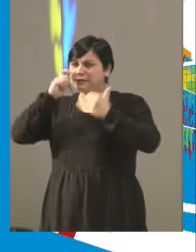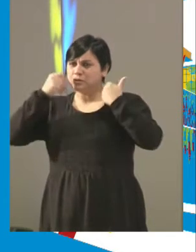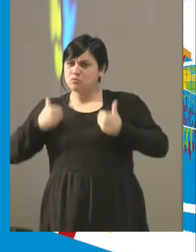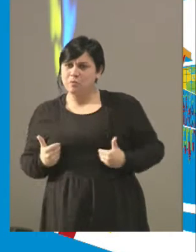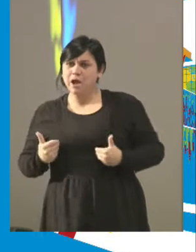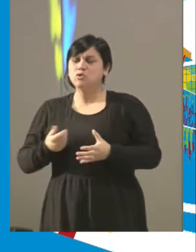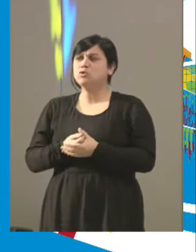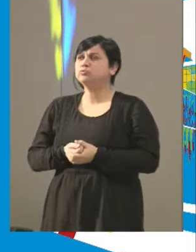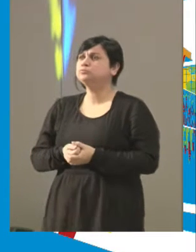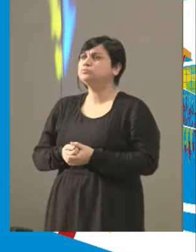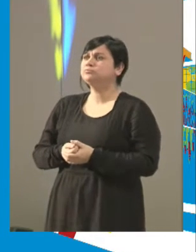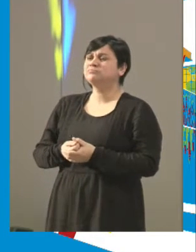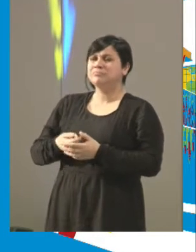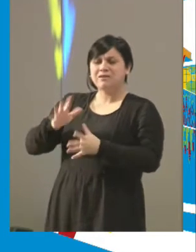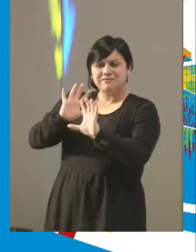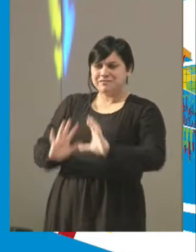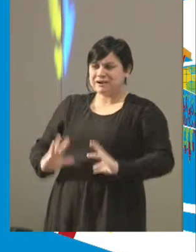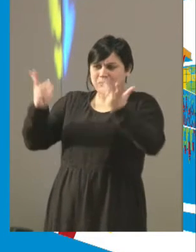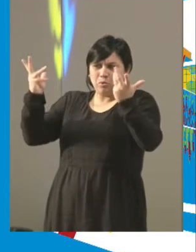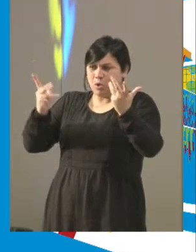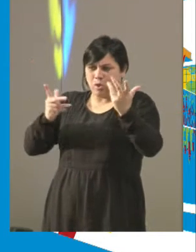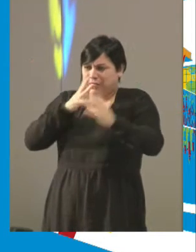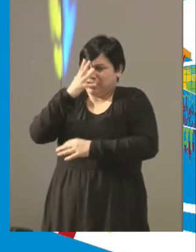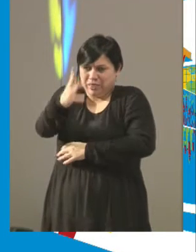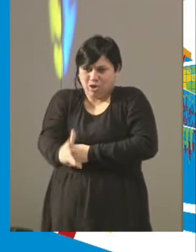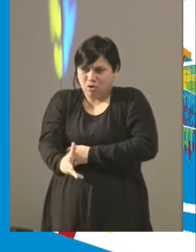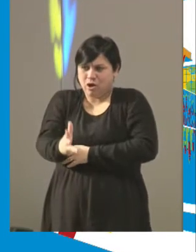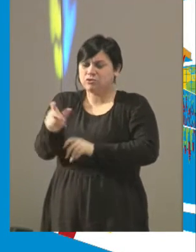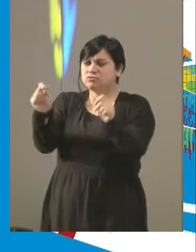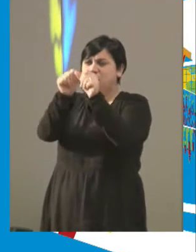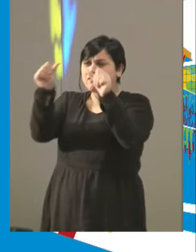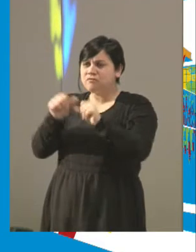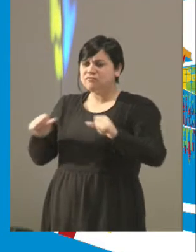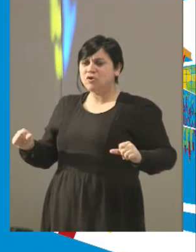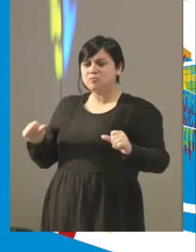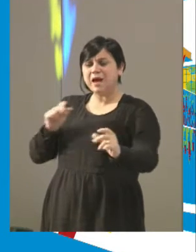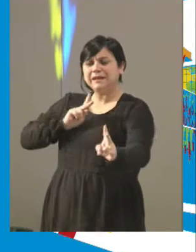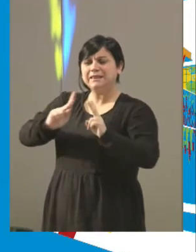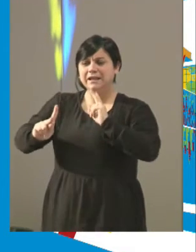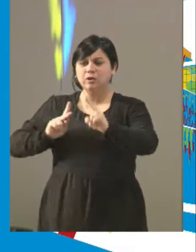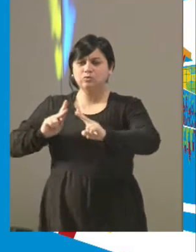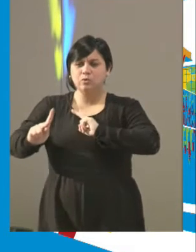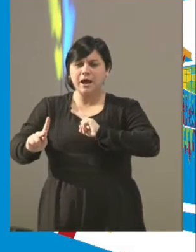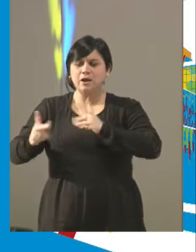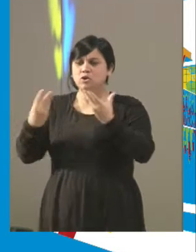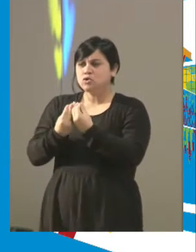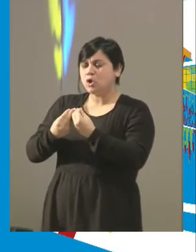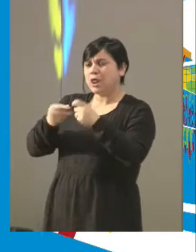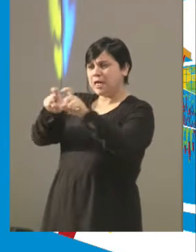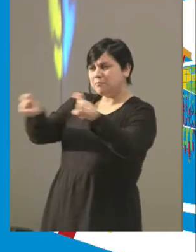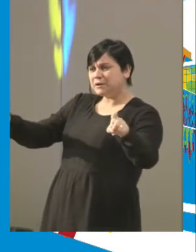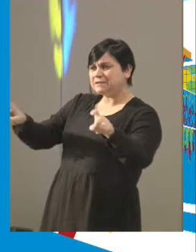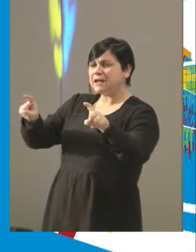humano, va a haber una revolución en los próximos 5 años en la manera de interactuar pues, con los call centers de las empresas a